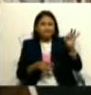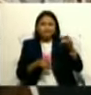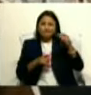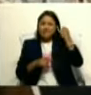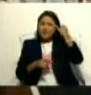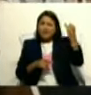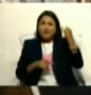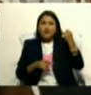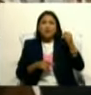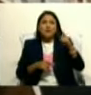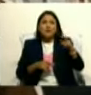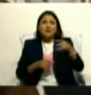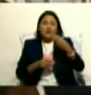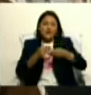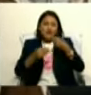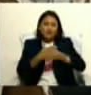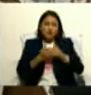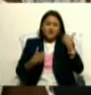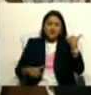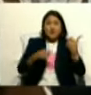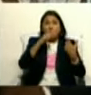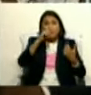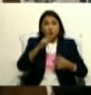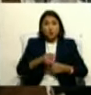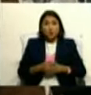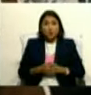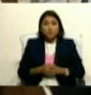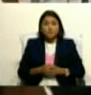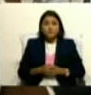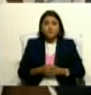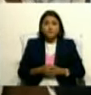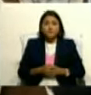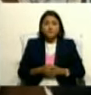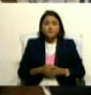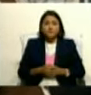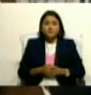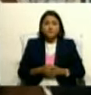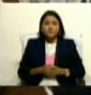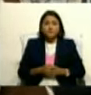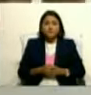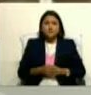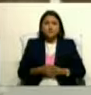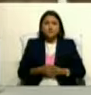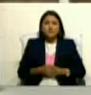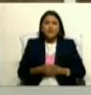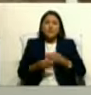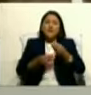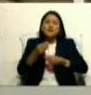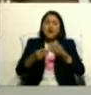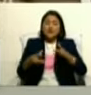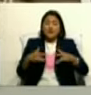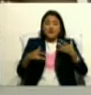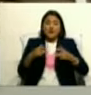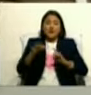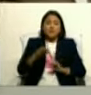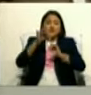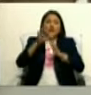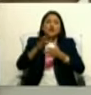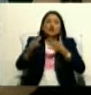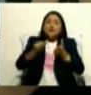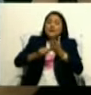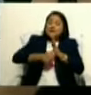iniciativa que ha tomado nuestro presidente de la República, Nicolás Maduro, en crear jornadas especiales de cedulación